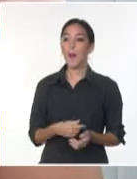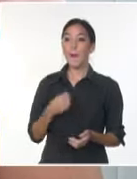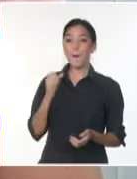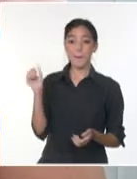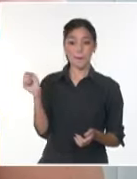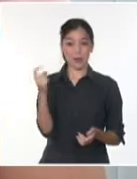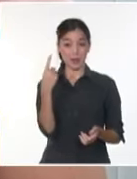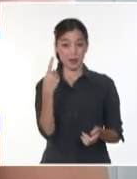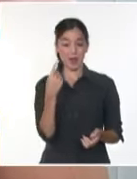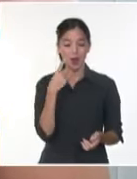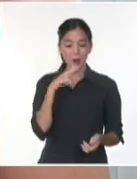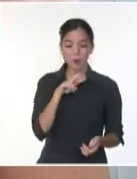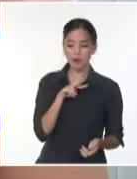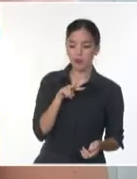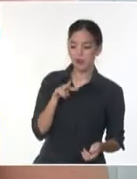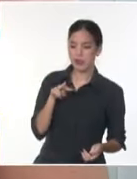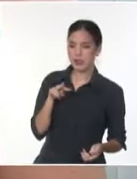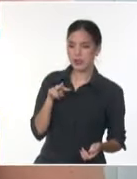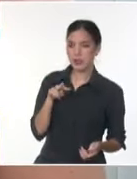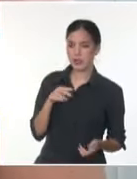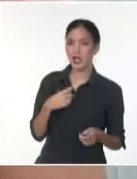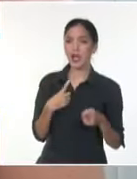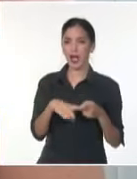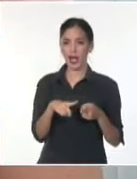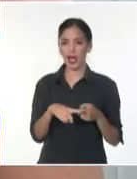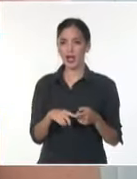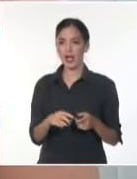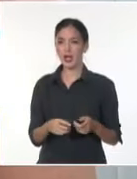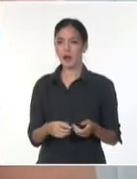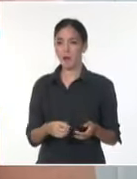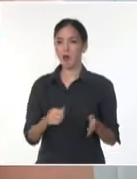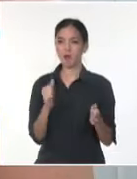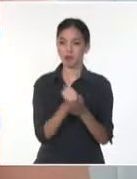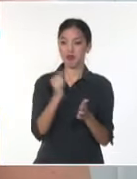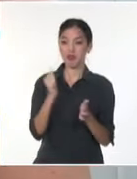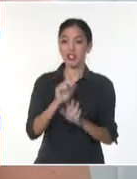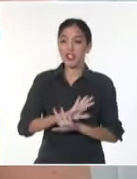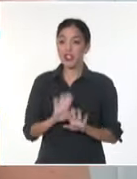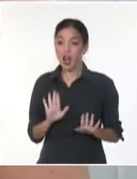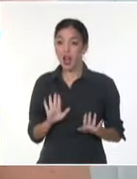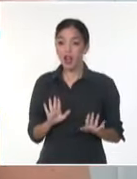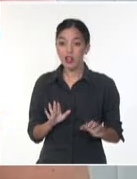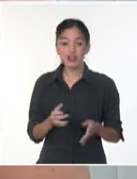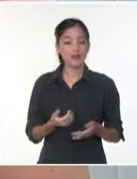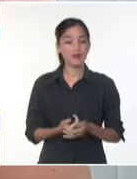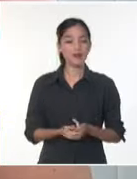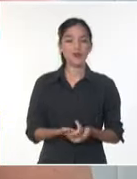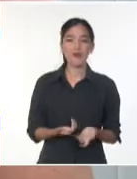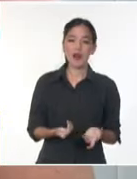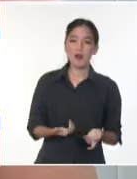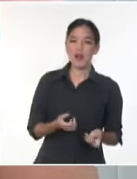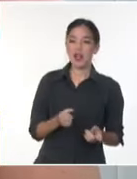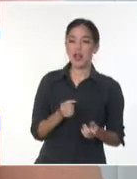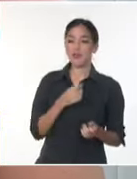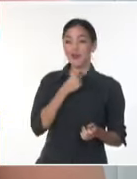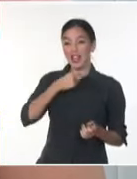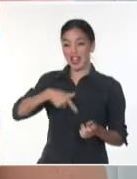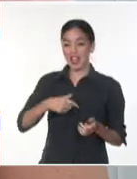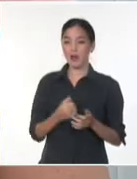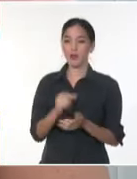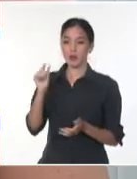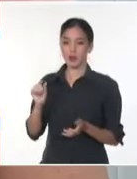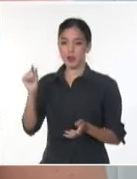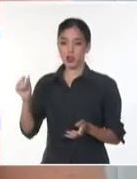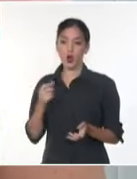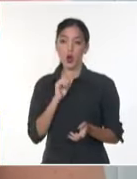por nuestras oficinas Porque si se compra y se trae y no está homologado simple y llanamente nosotros no podemos responsabilizarnos